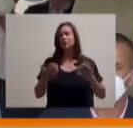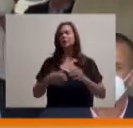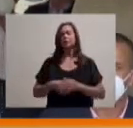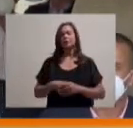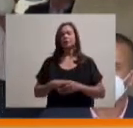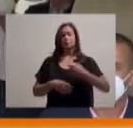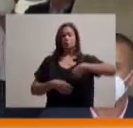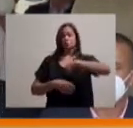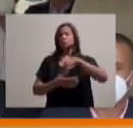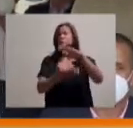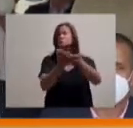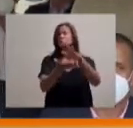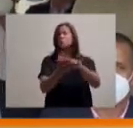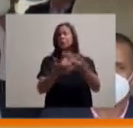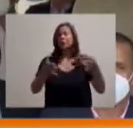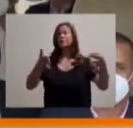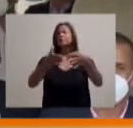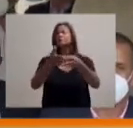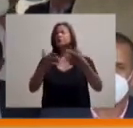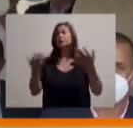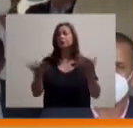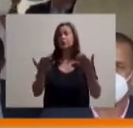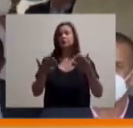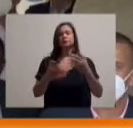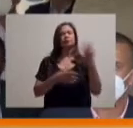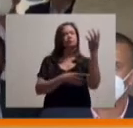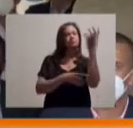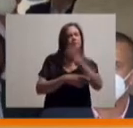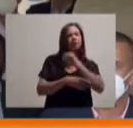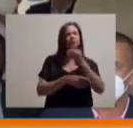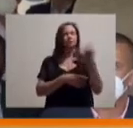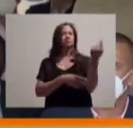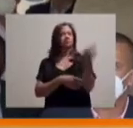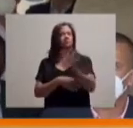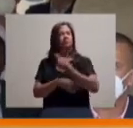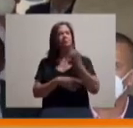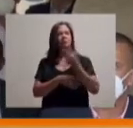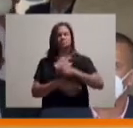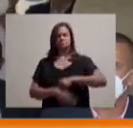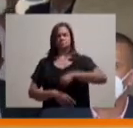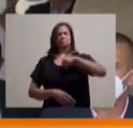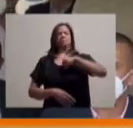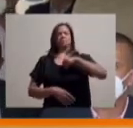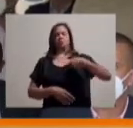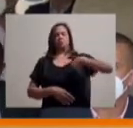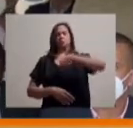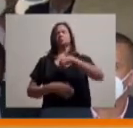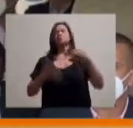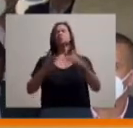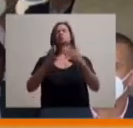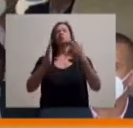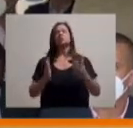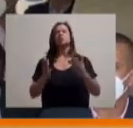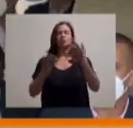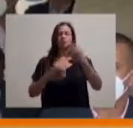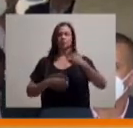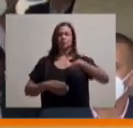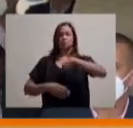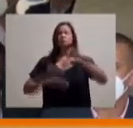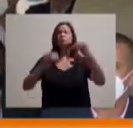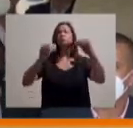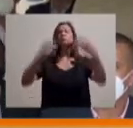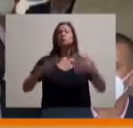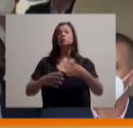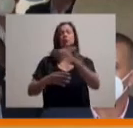Otra de las cosas que te dicen, que es opcional. Entonces, ¿para qué? ¿Para qué? Tengo como un feedback aquí, muchachos. O sea,